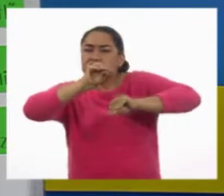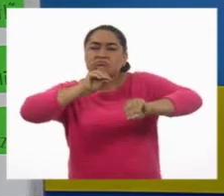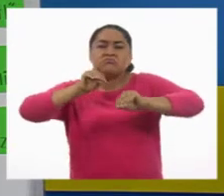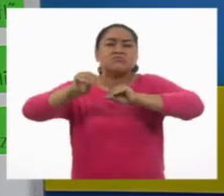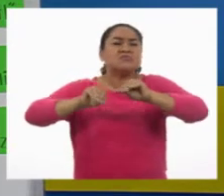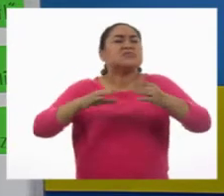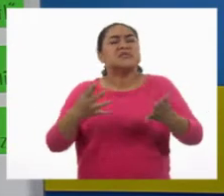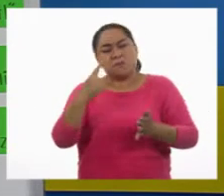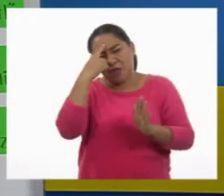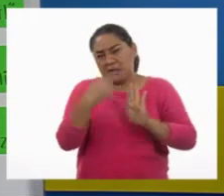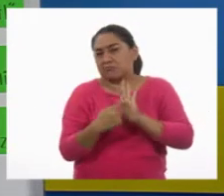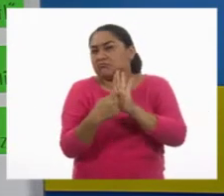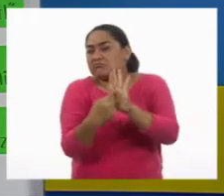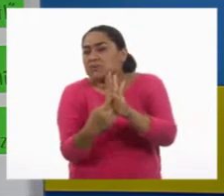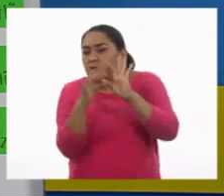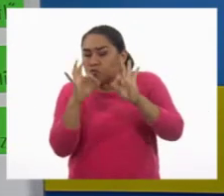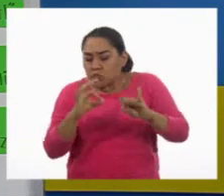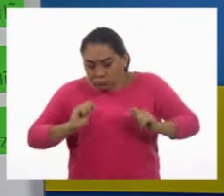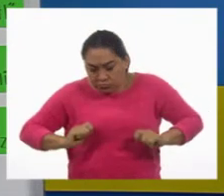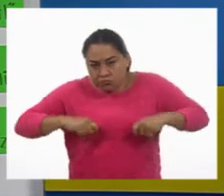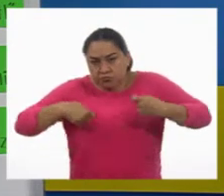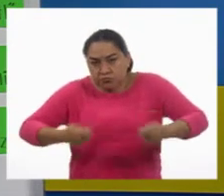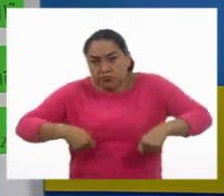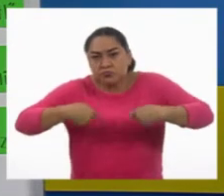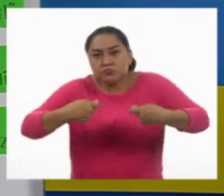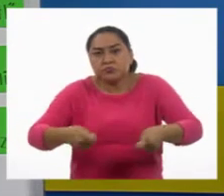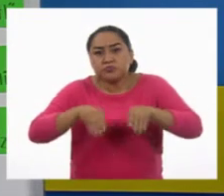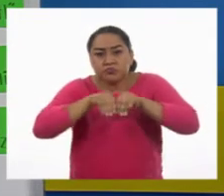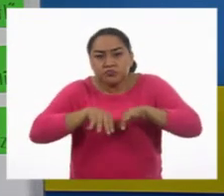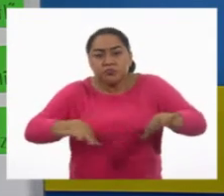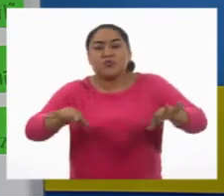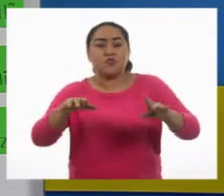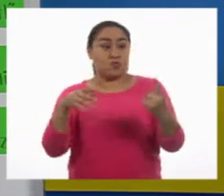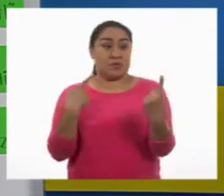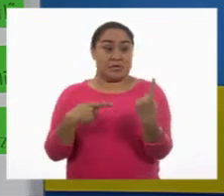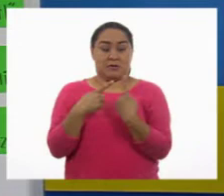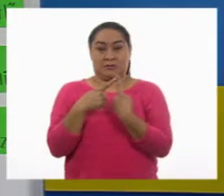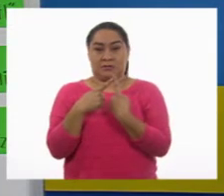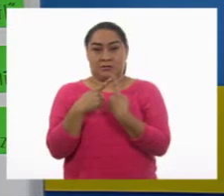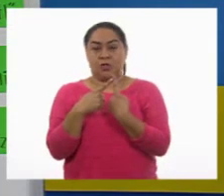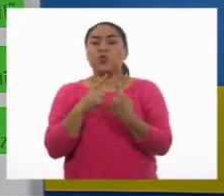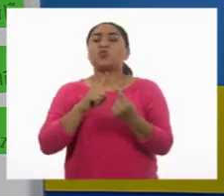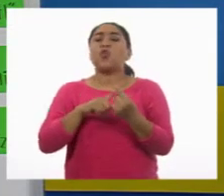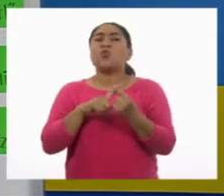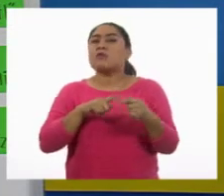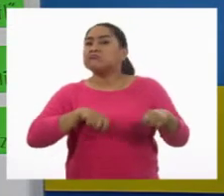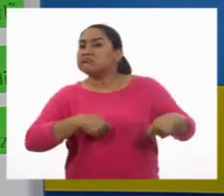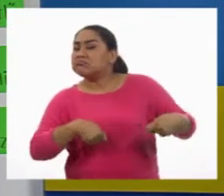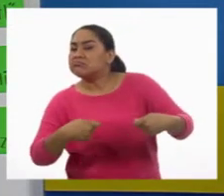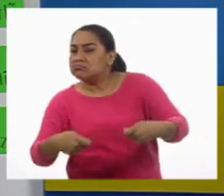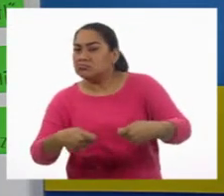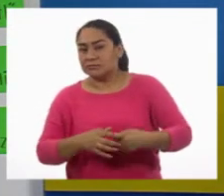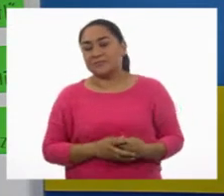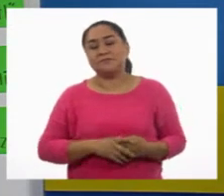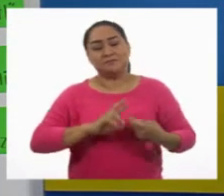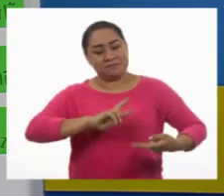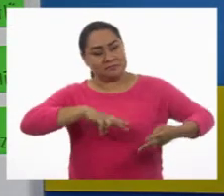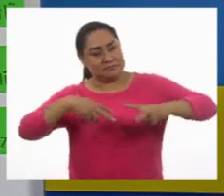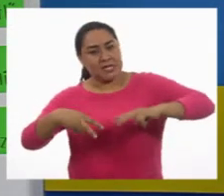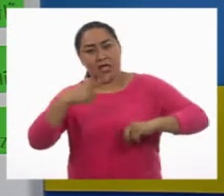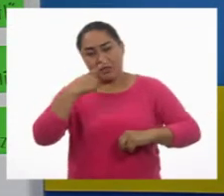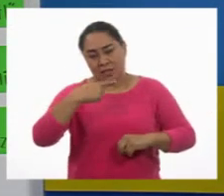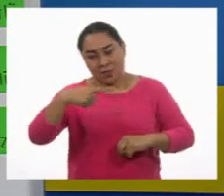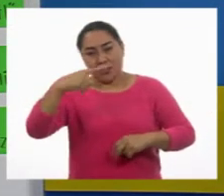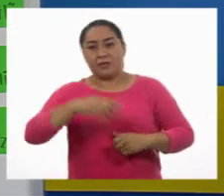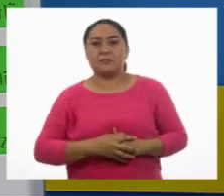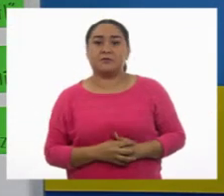la descendencia y ascendencia de un individuo. In Wayukayul Kinequito,